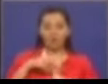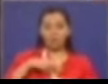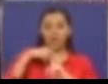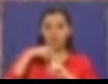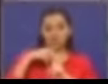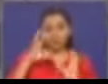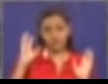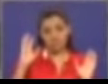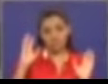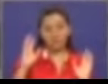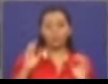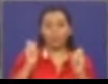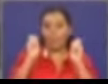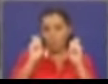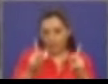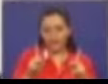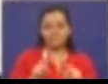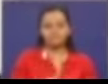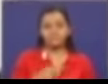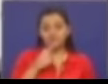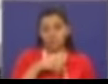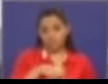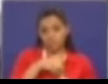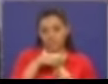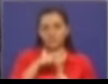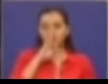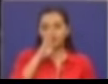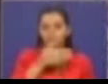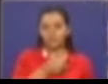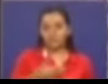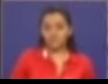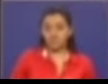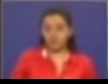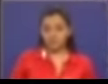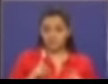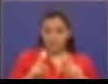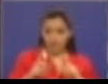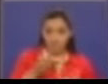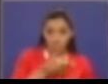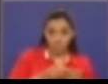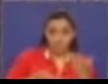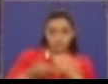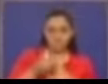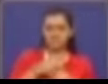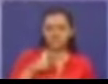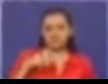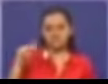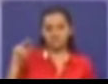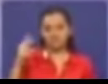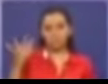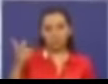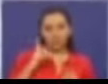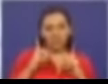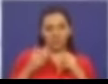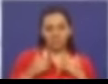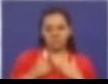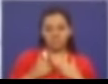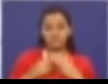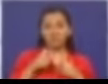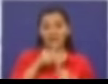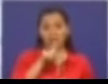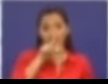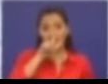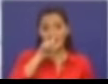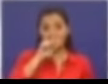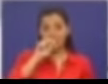Pero ahora, que como de costumbre desde la presidencia se sigue dialogando, dicen que ya no. El mismo banquero Guillermo